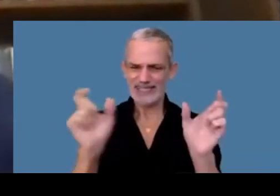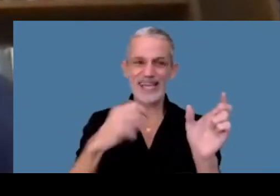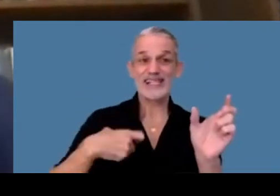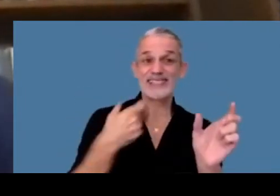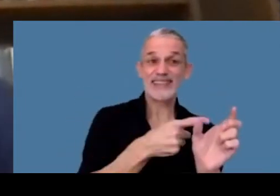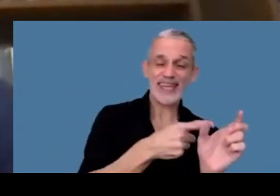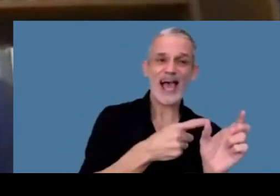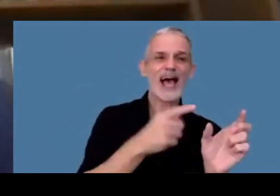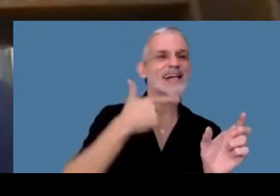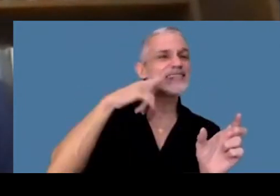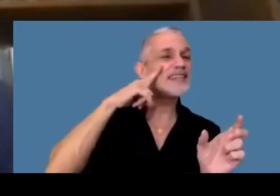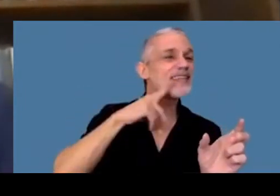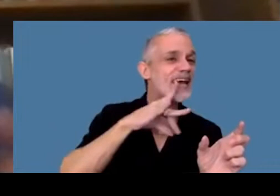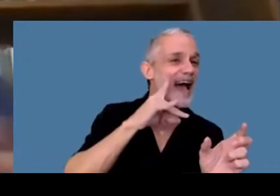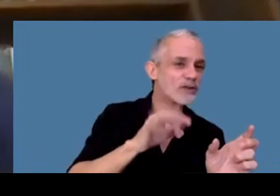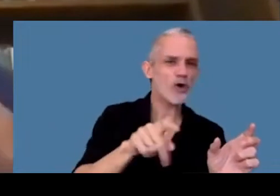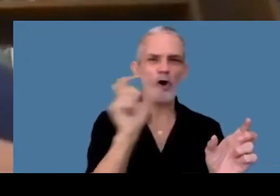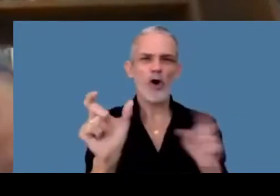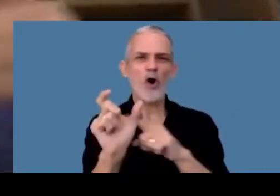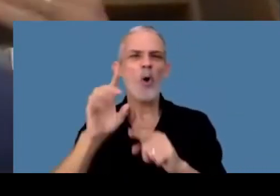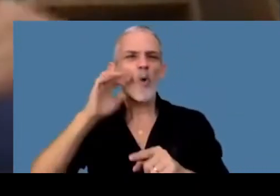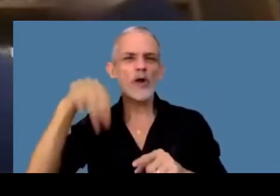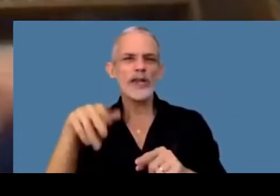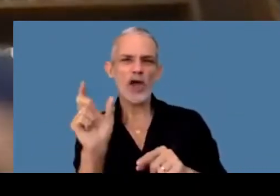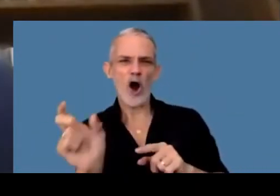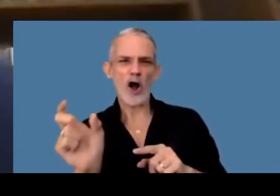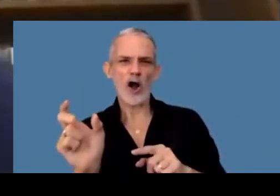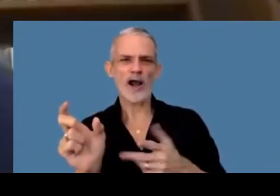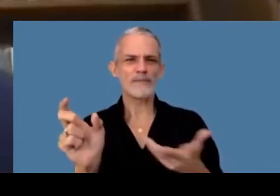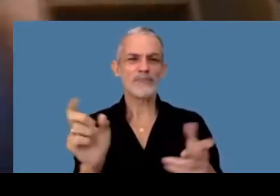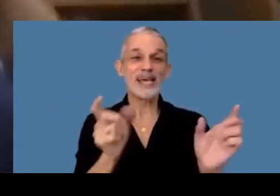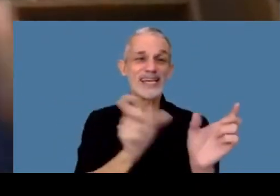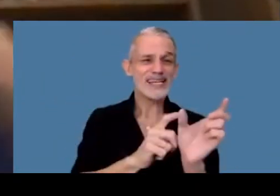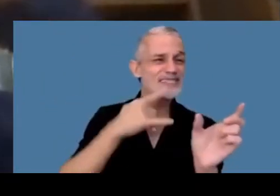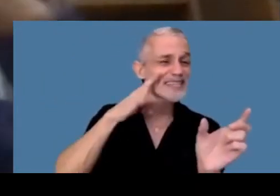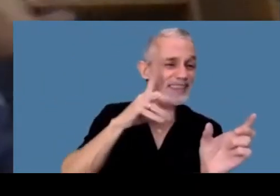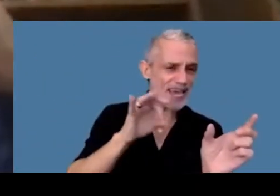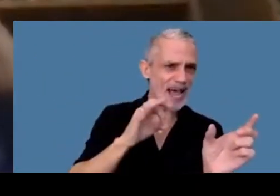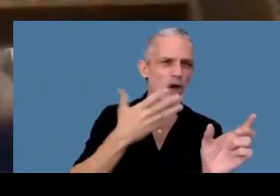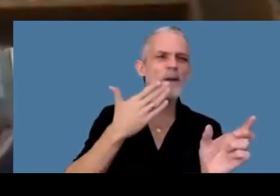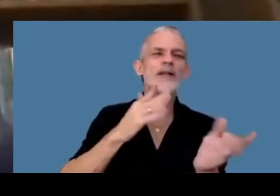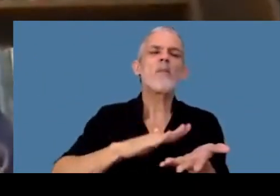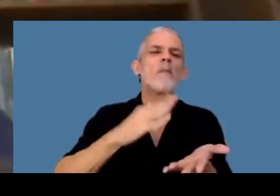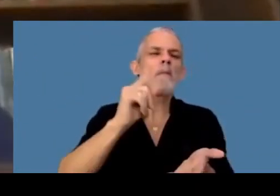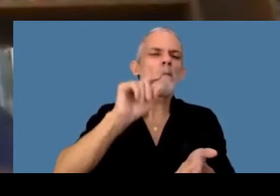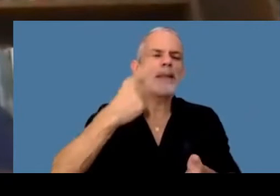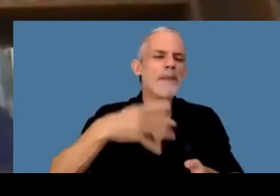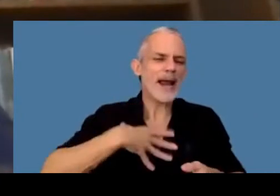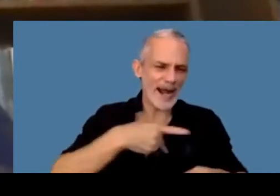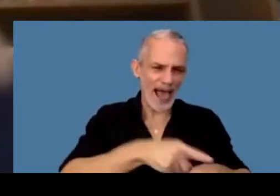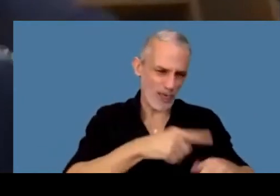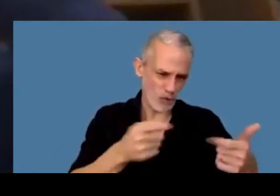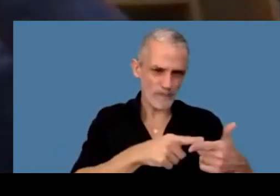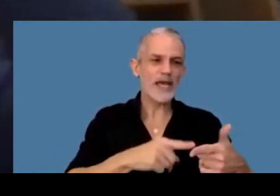técnica. El sindicato, ya hablando de primer grado, sindicato unión, segundo